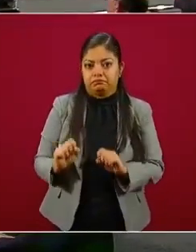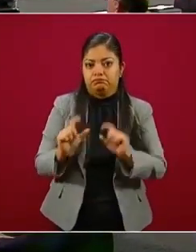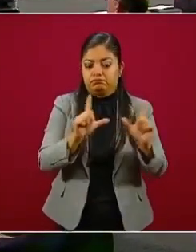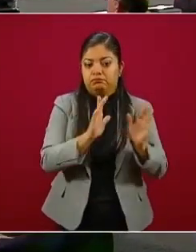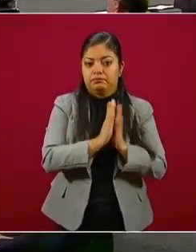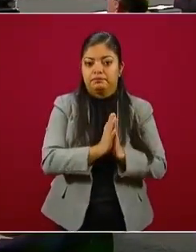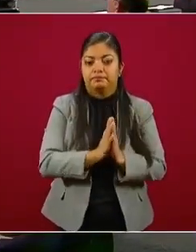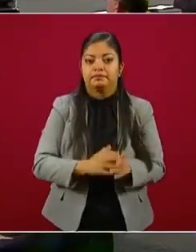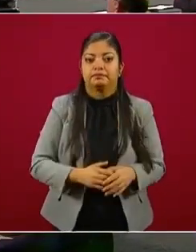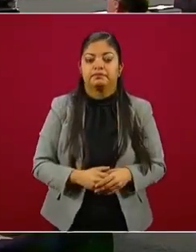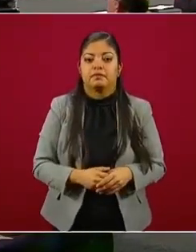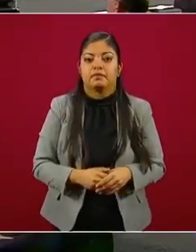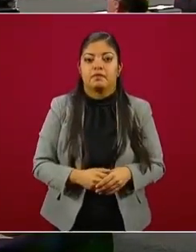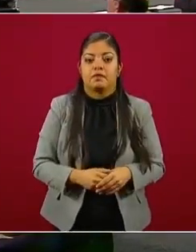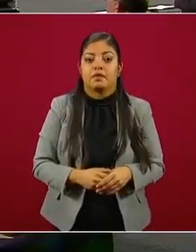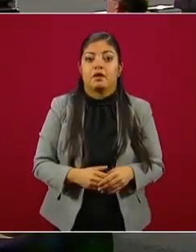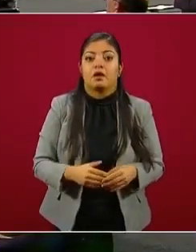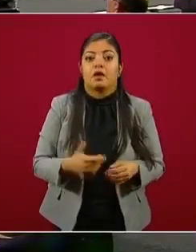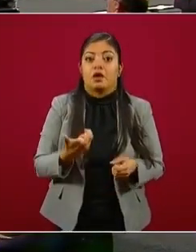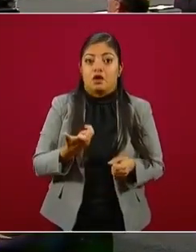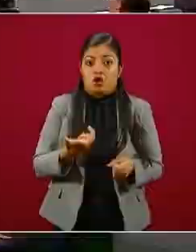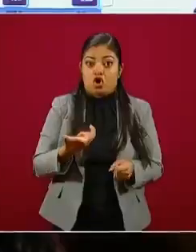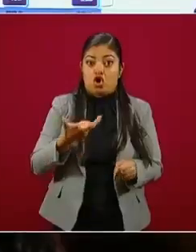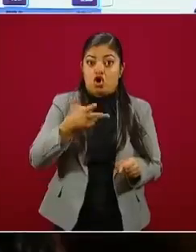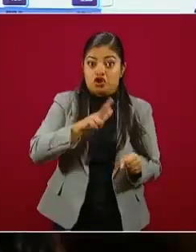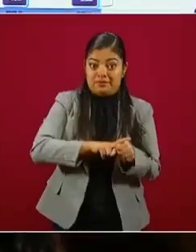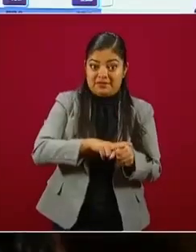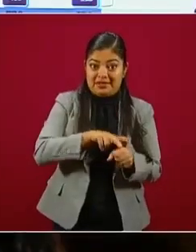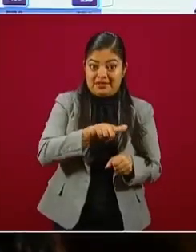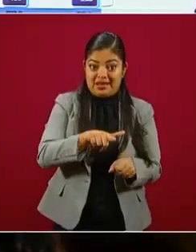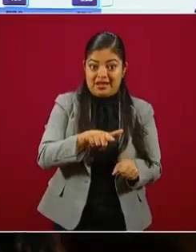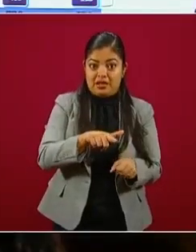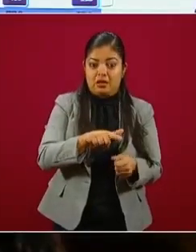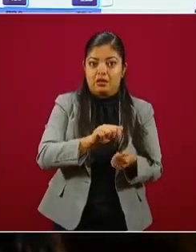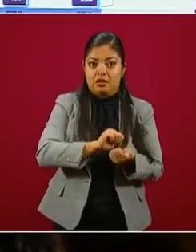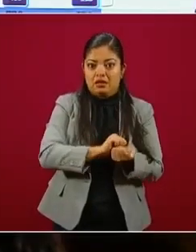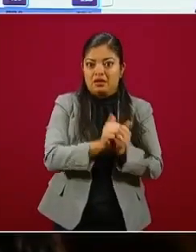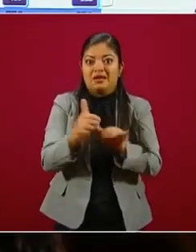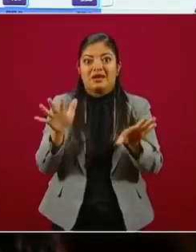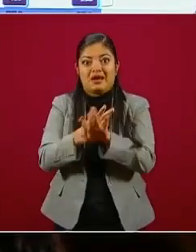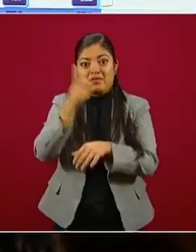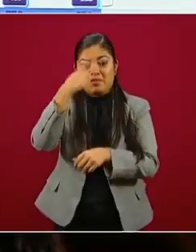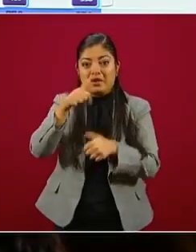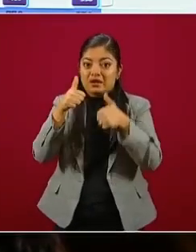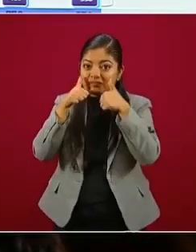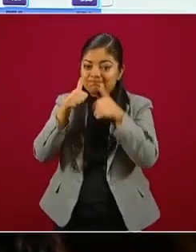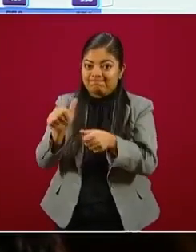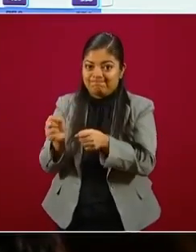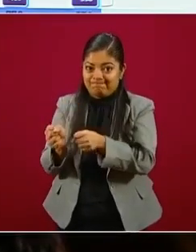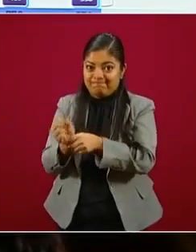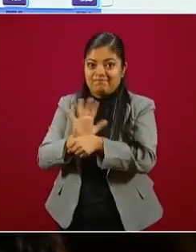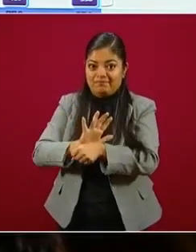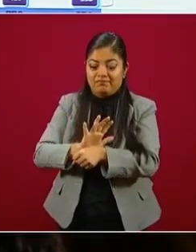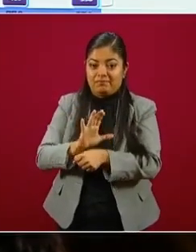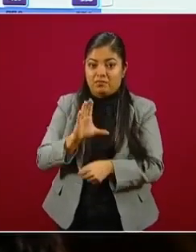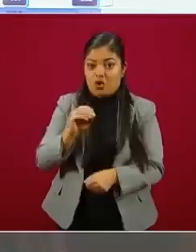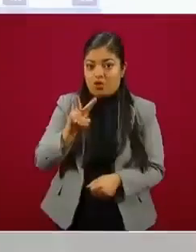La reconversión de hospitales para COVID-19 también han tenido